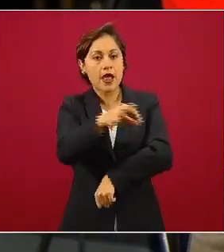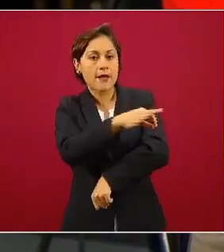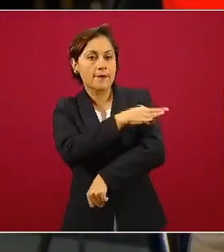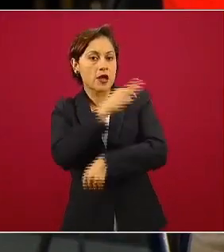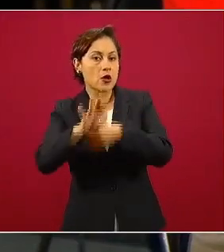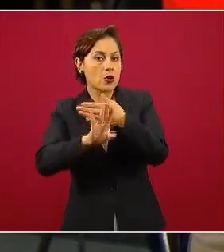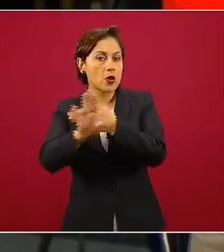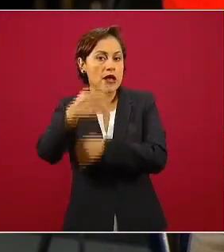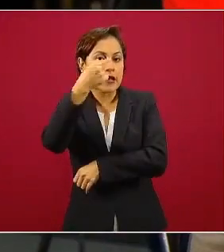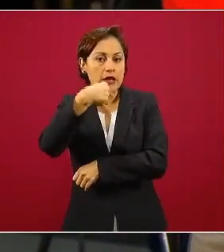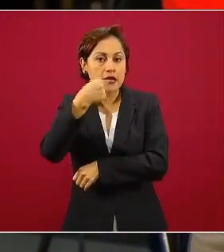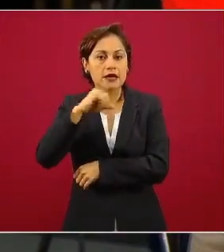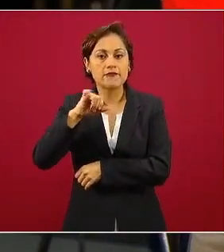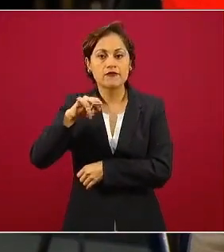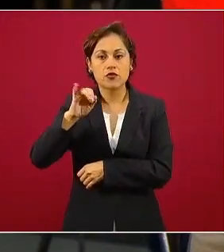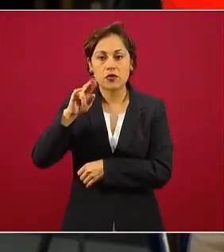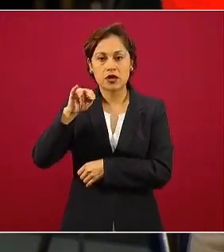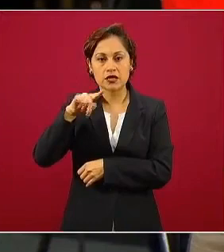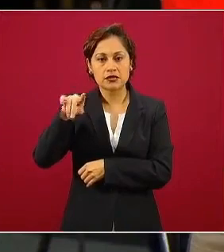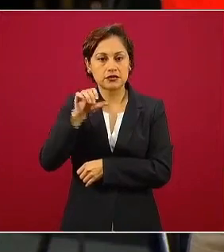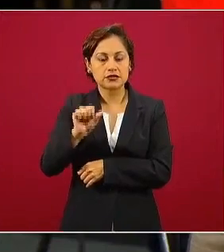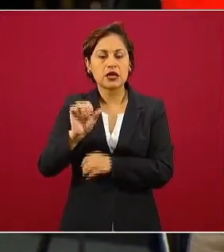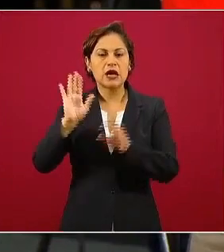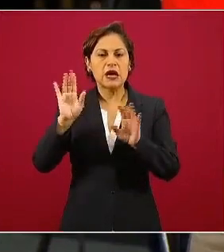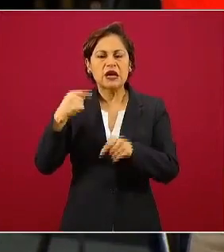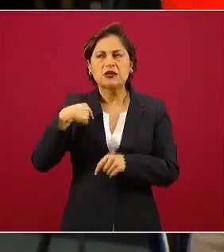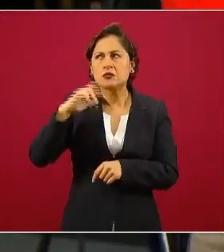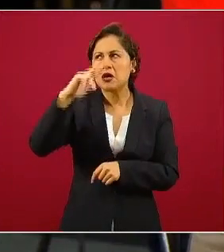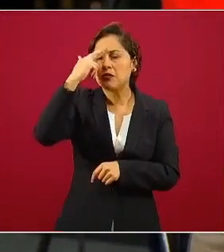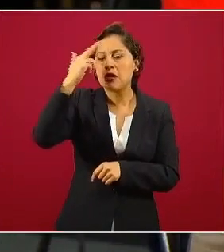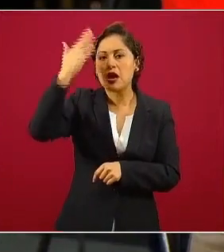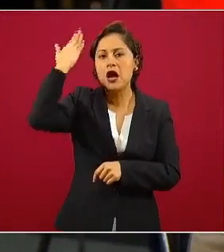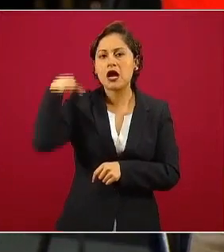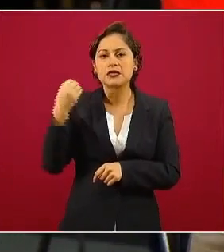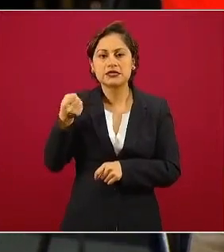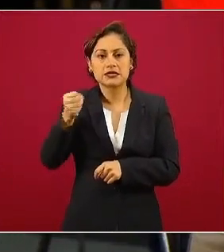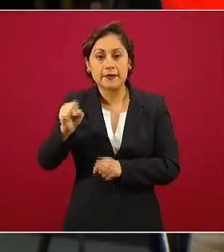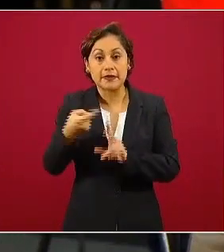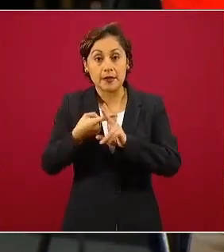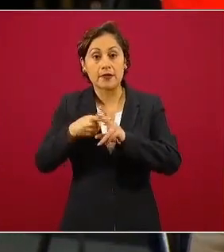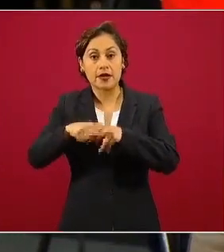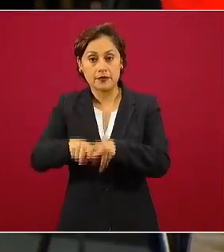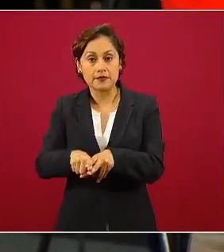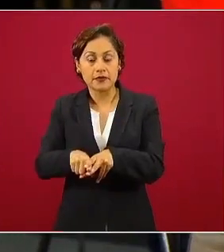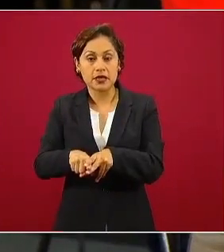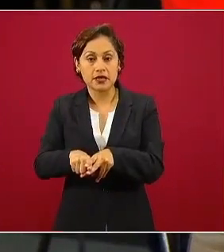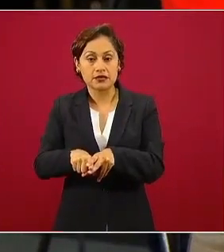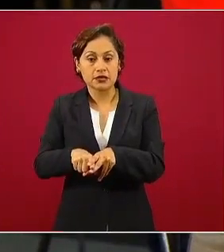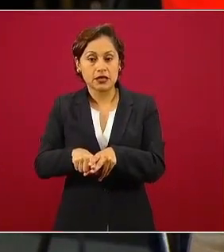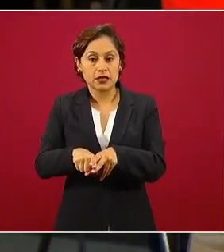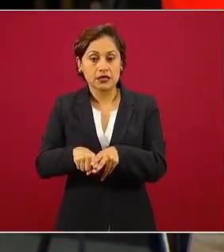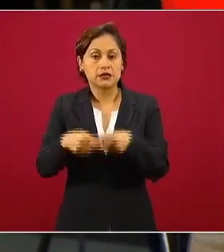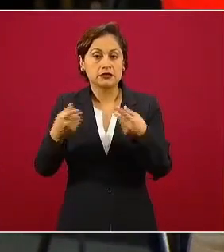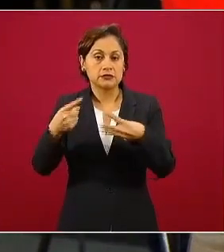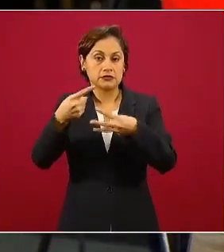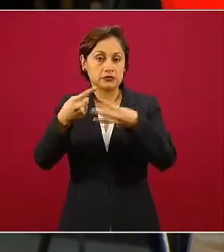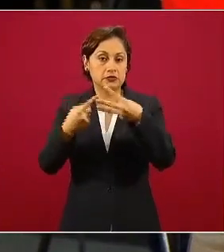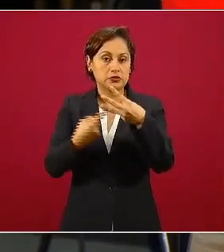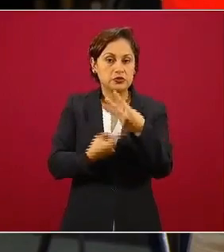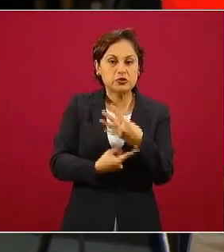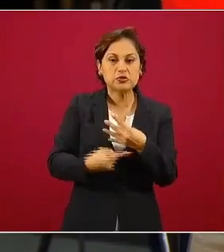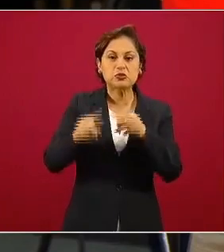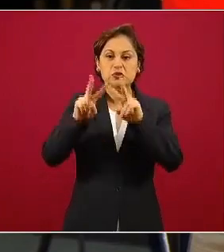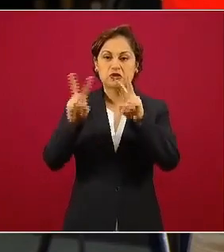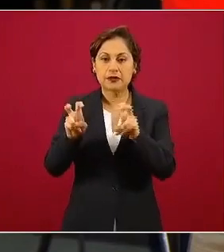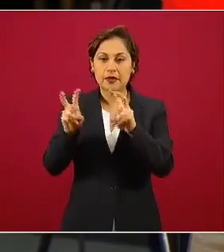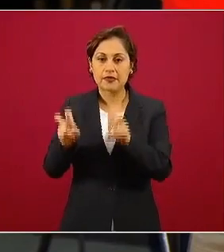Generalmente se hace en septiembre, ahí en el cambio de estación. Estos temas van coaligados, estos cuestionamientos que